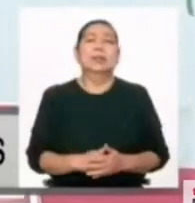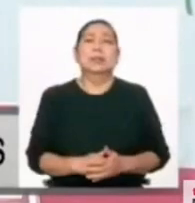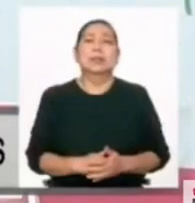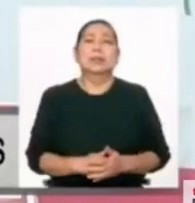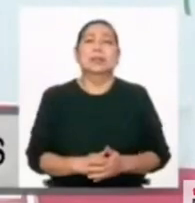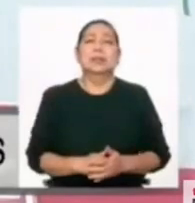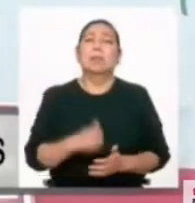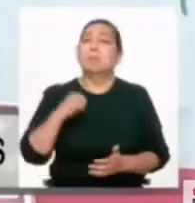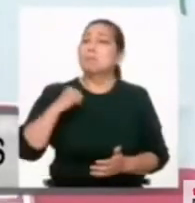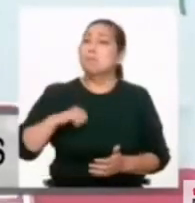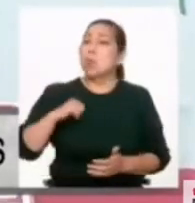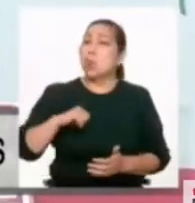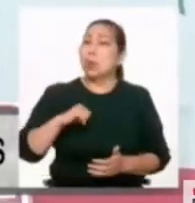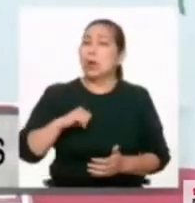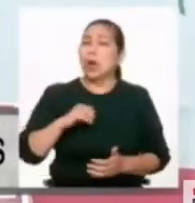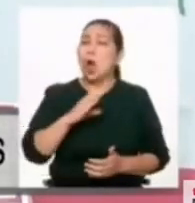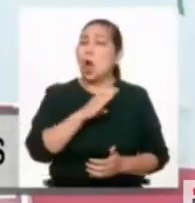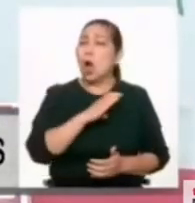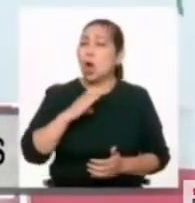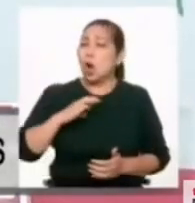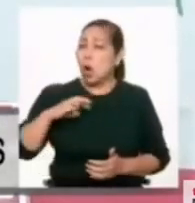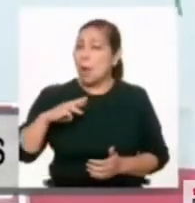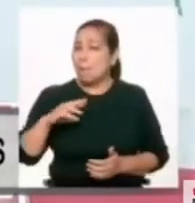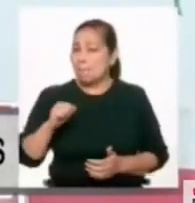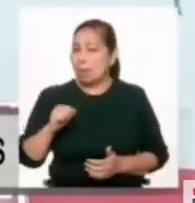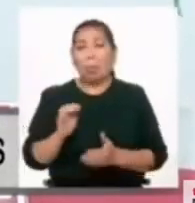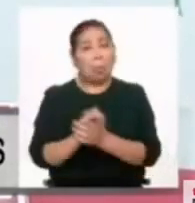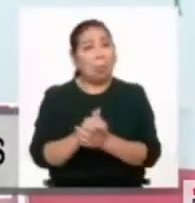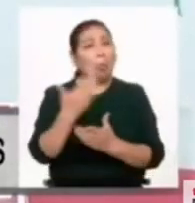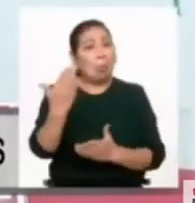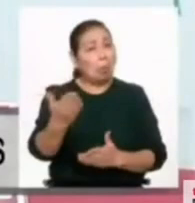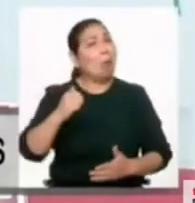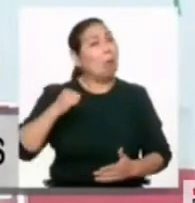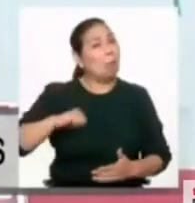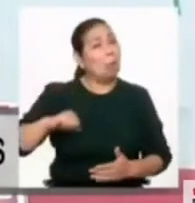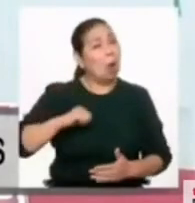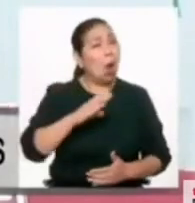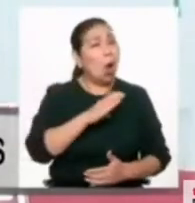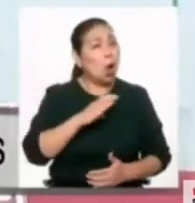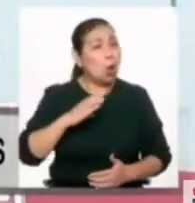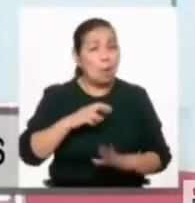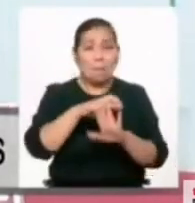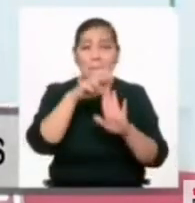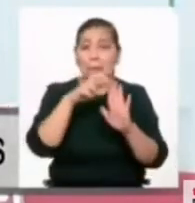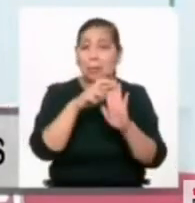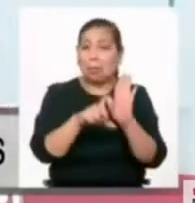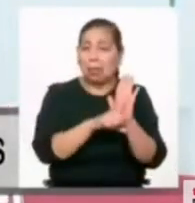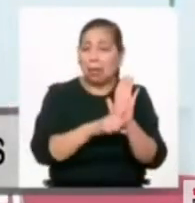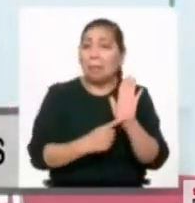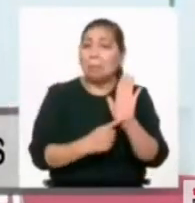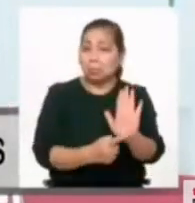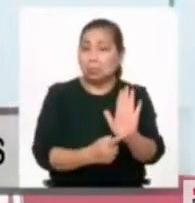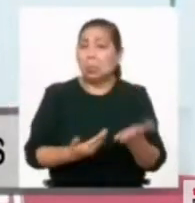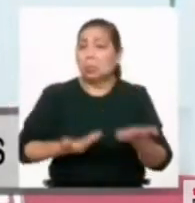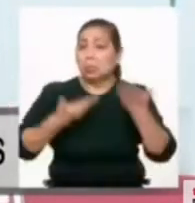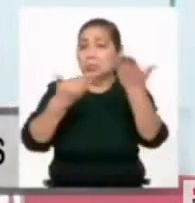la municipalidad de Comas, no el Ejecutivo, felicito a la municipalidad de Comas, ha presentado un proyecto de ley para